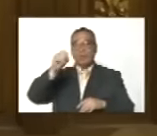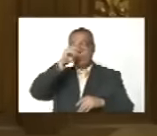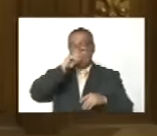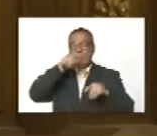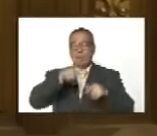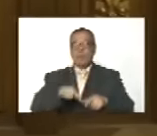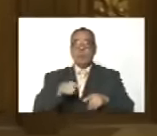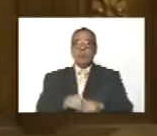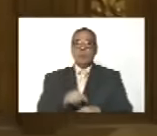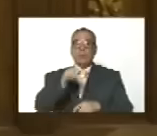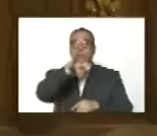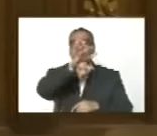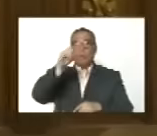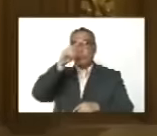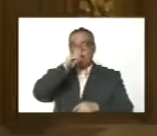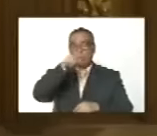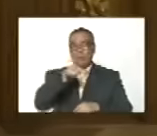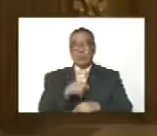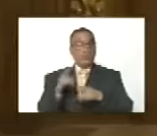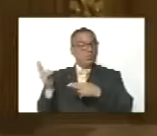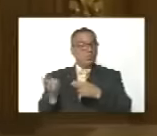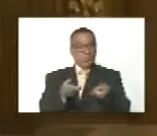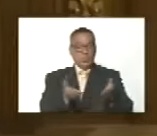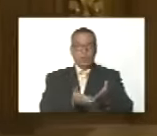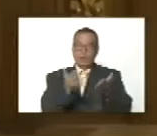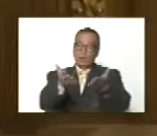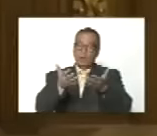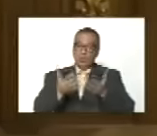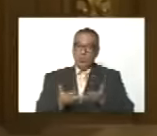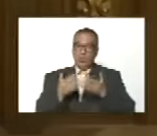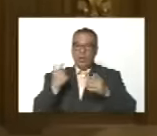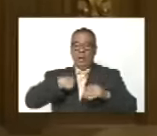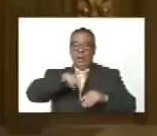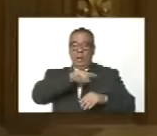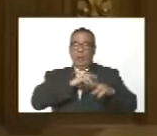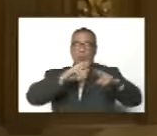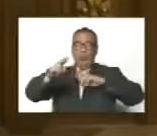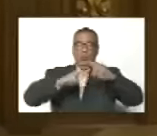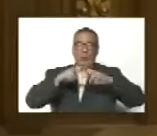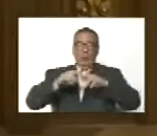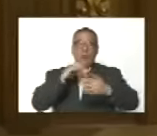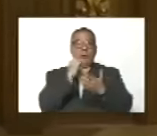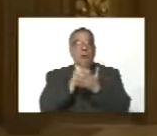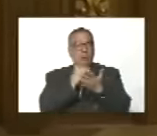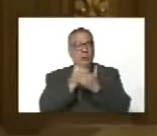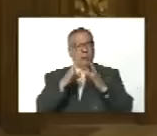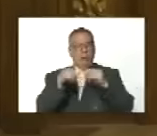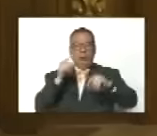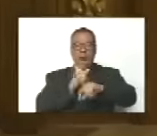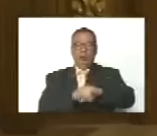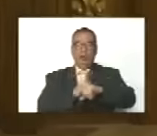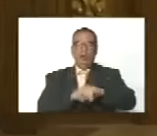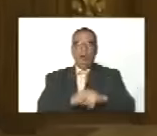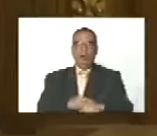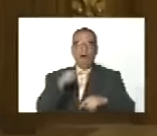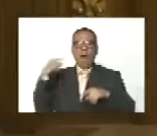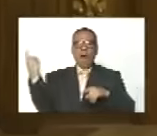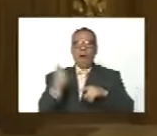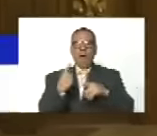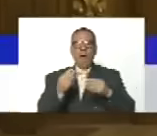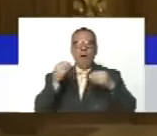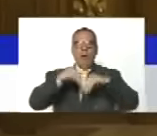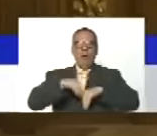cimiento, 50 años que lo recibimos elevando nuestra relación a toda prueba y a todo tiempo. Pero llegamos a